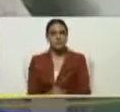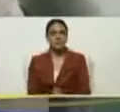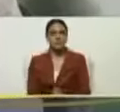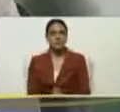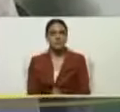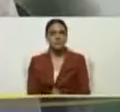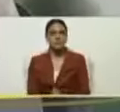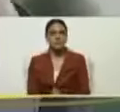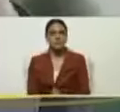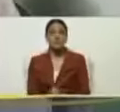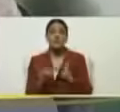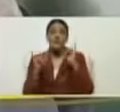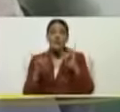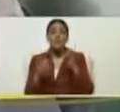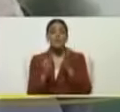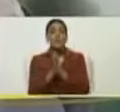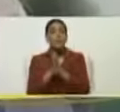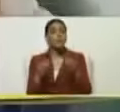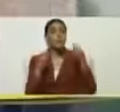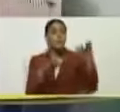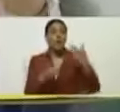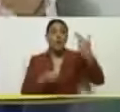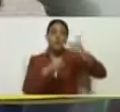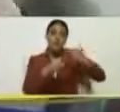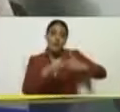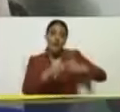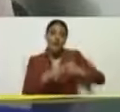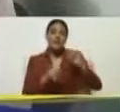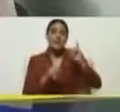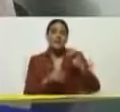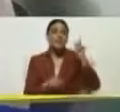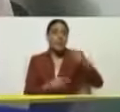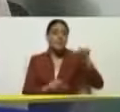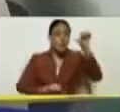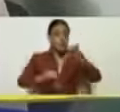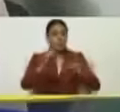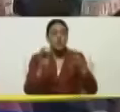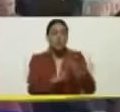Y combustible y fertilizante para el pueblo que trabaja.